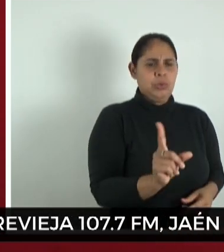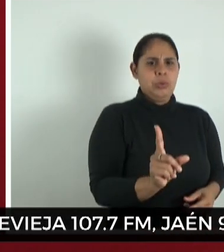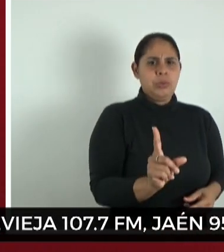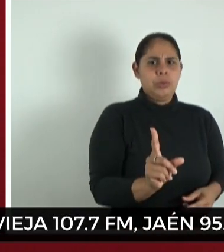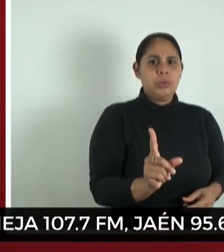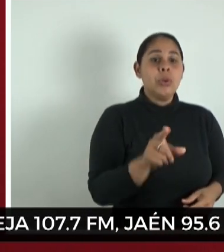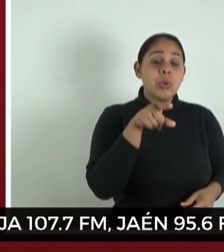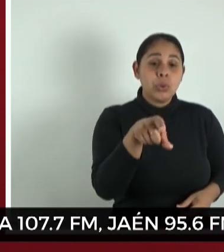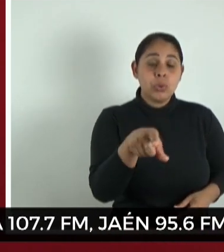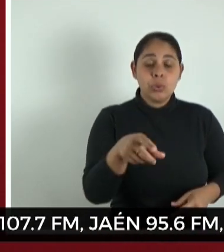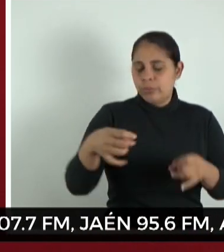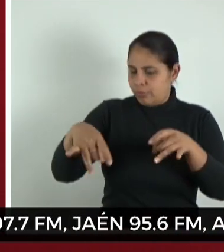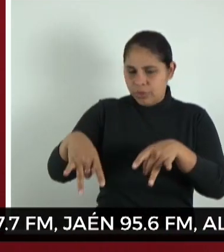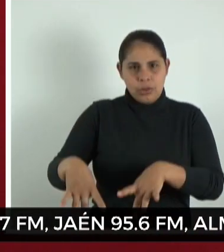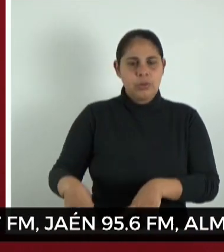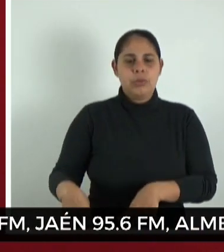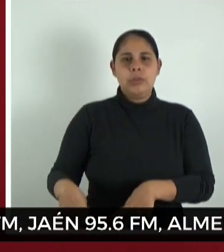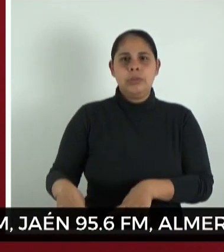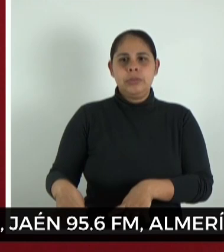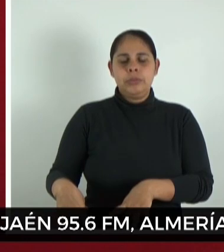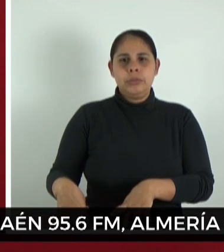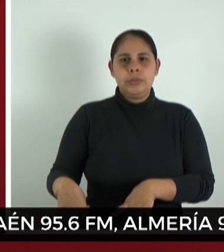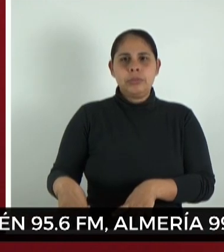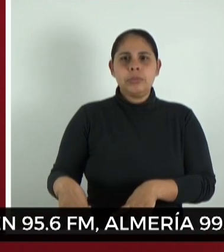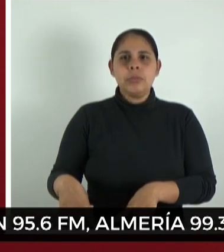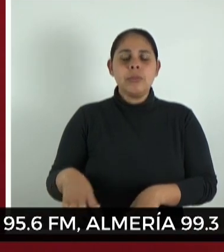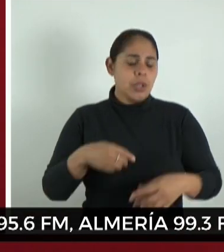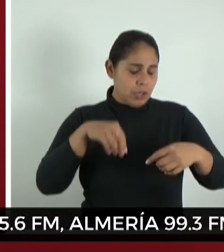La presencia y la llama del Espíritu Santo.